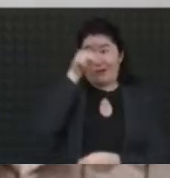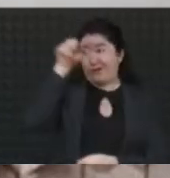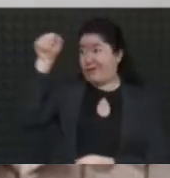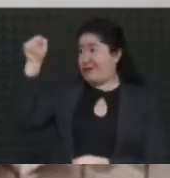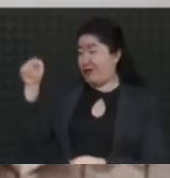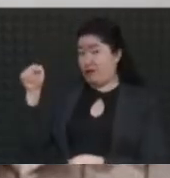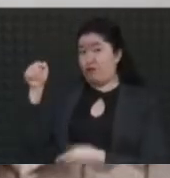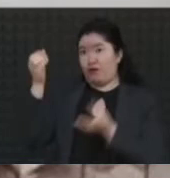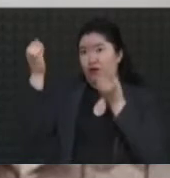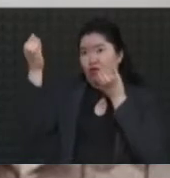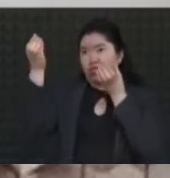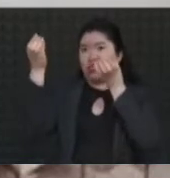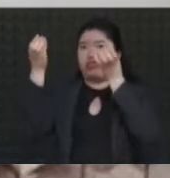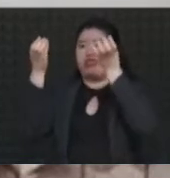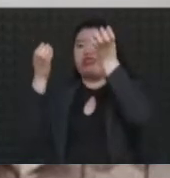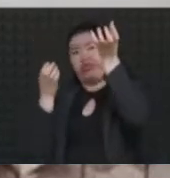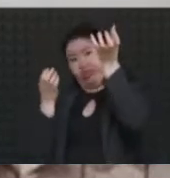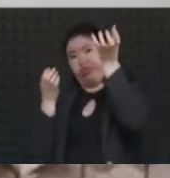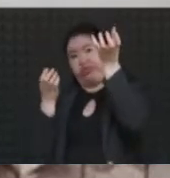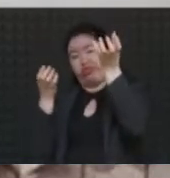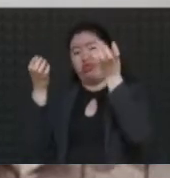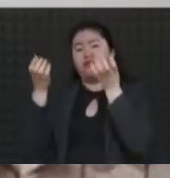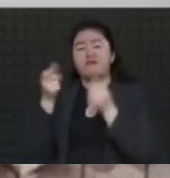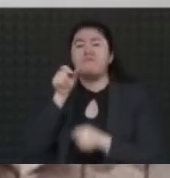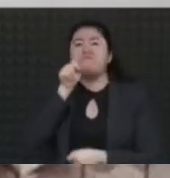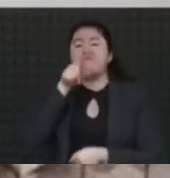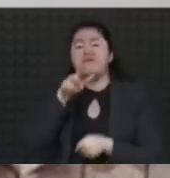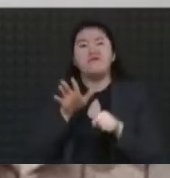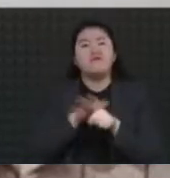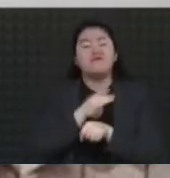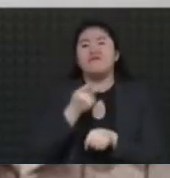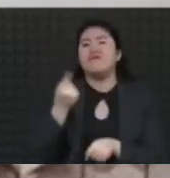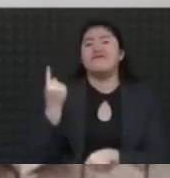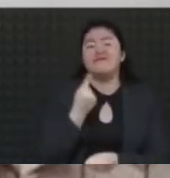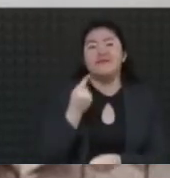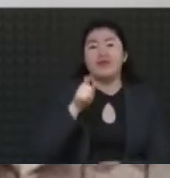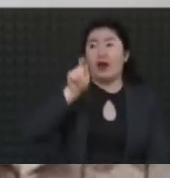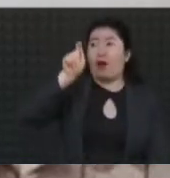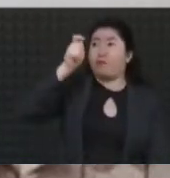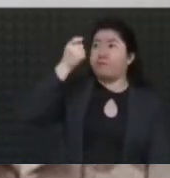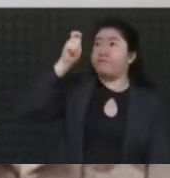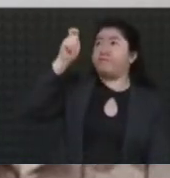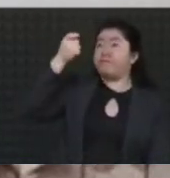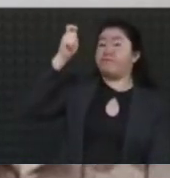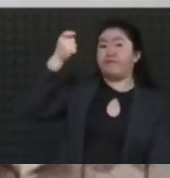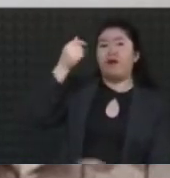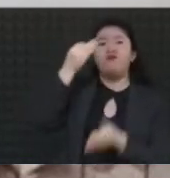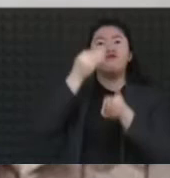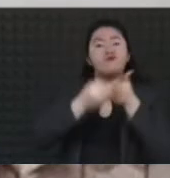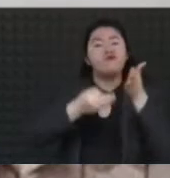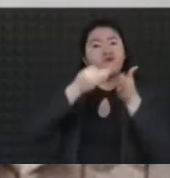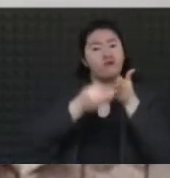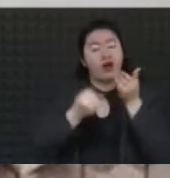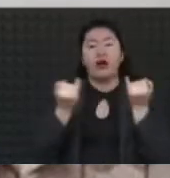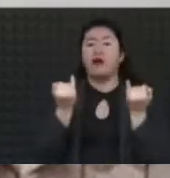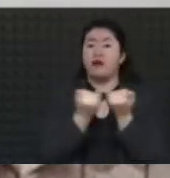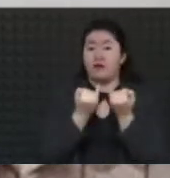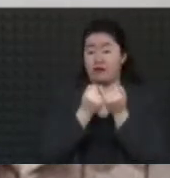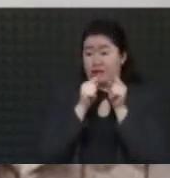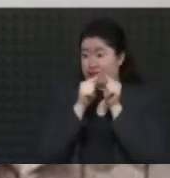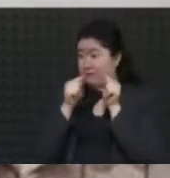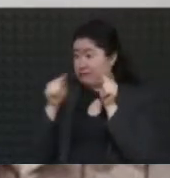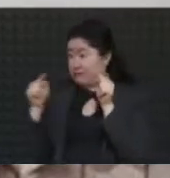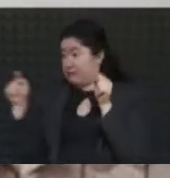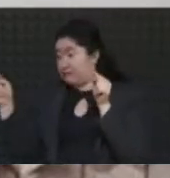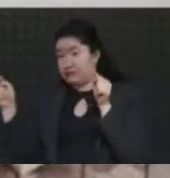sur, facilitada por la falta de pernos funcionales en una longitud significativa, lo